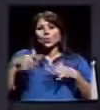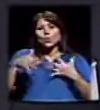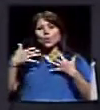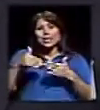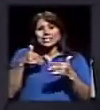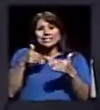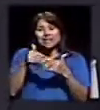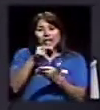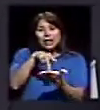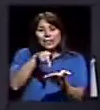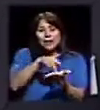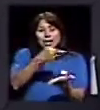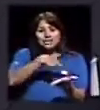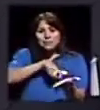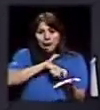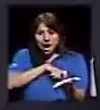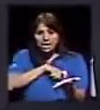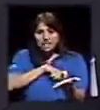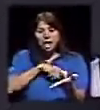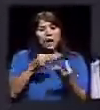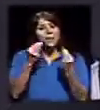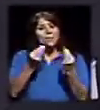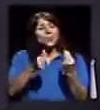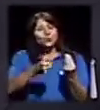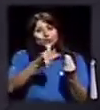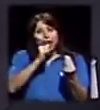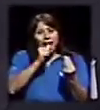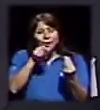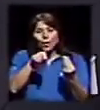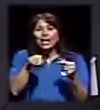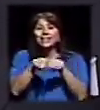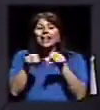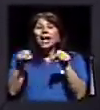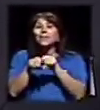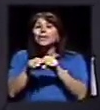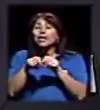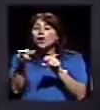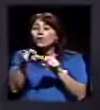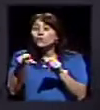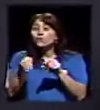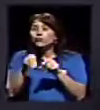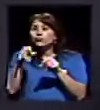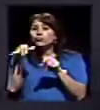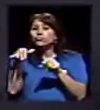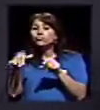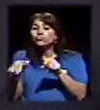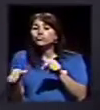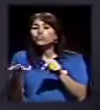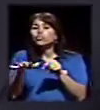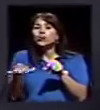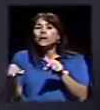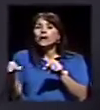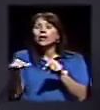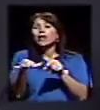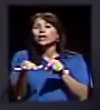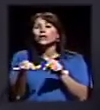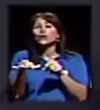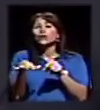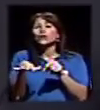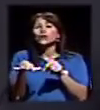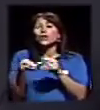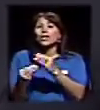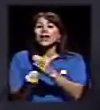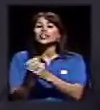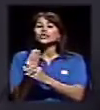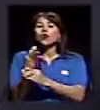Parque España, ¿verdad? Y una naciente importante que está donde nació la Florida Island Farm, que es ahí, ¿qué